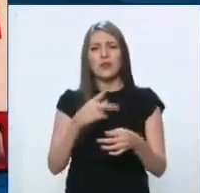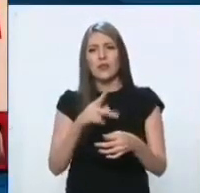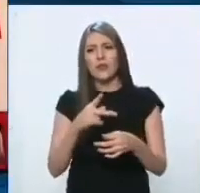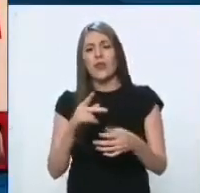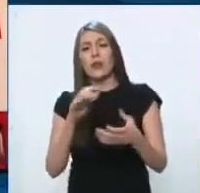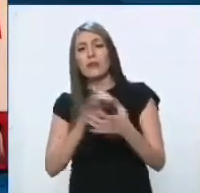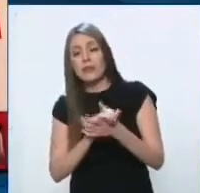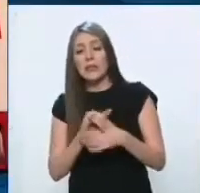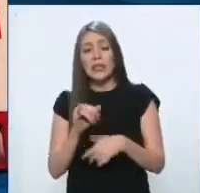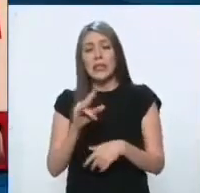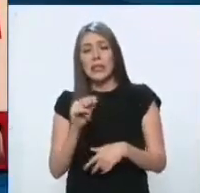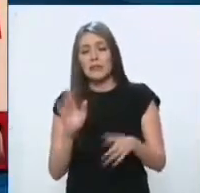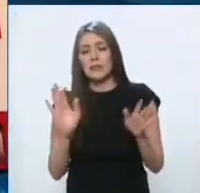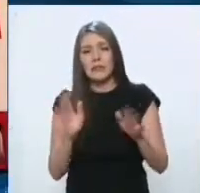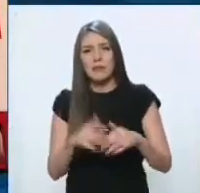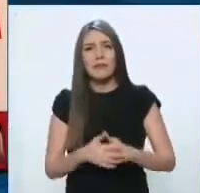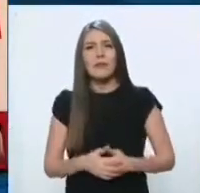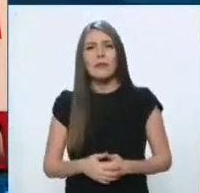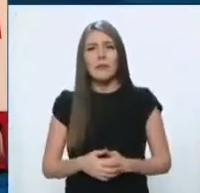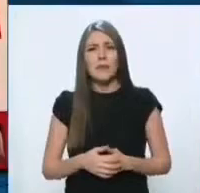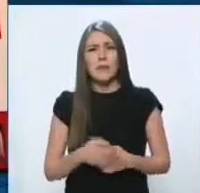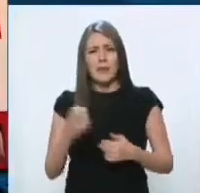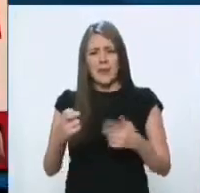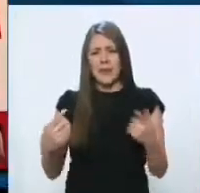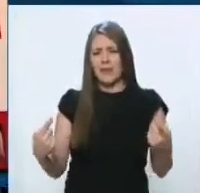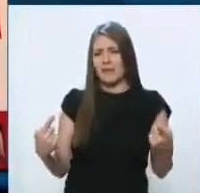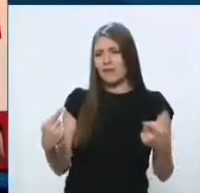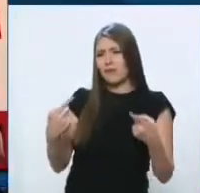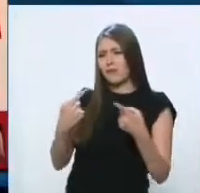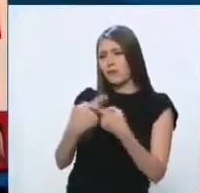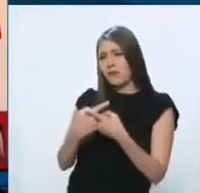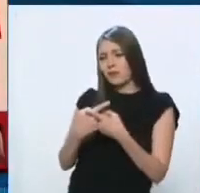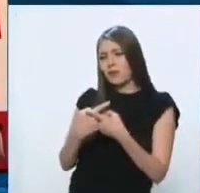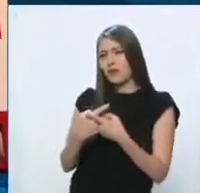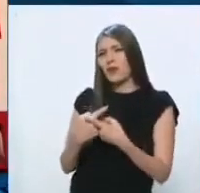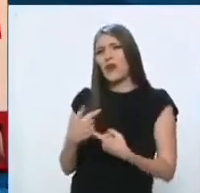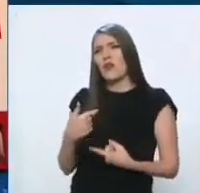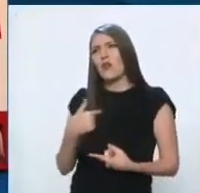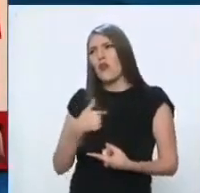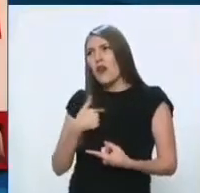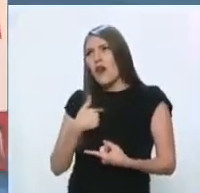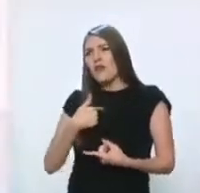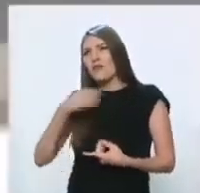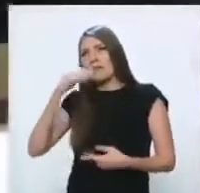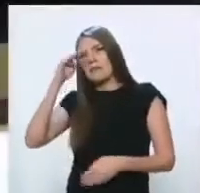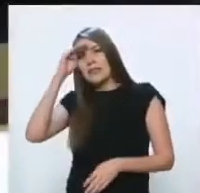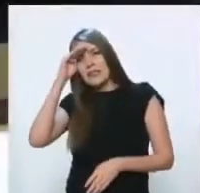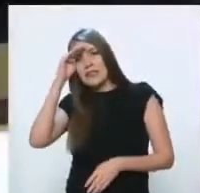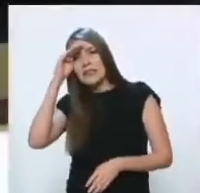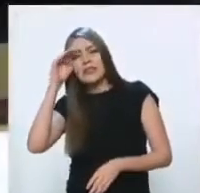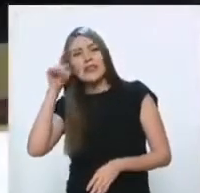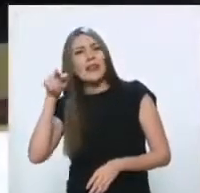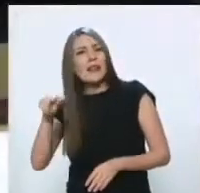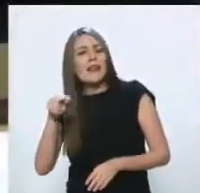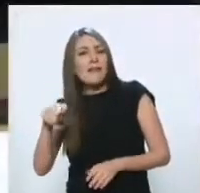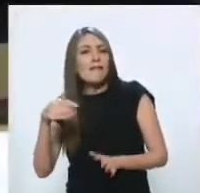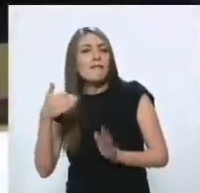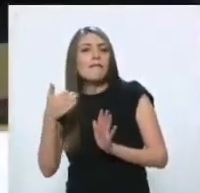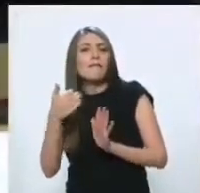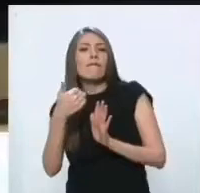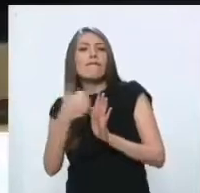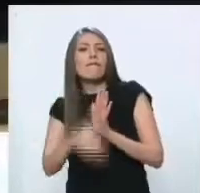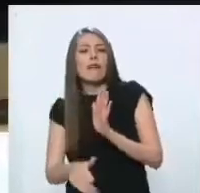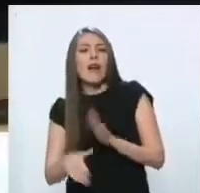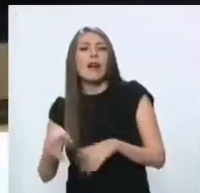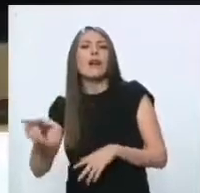pareja, etcétera. Esa falta de congruencia es lo que me parece a veces que le falta a la Cuarta Transformación, y